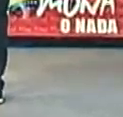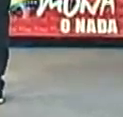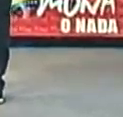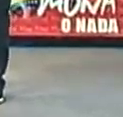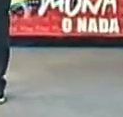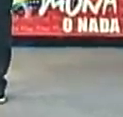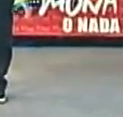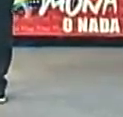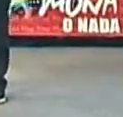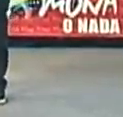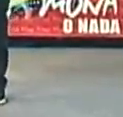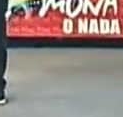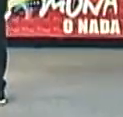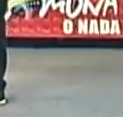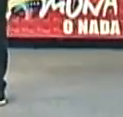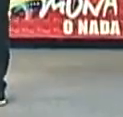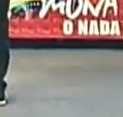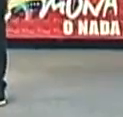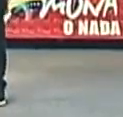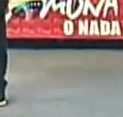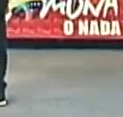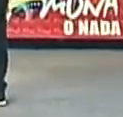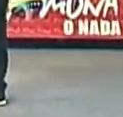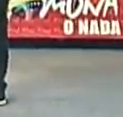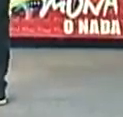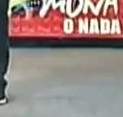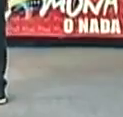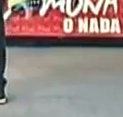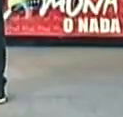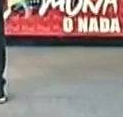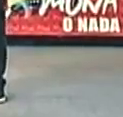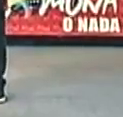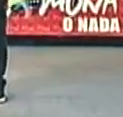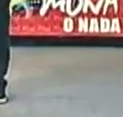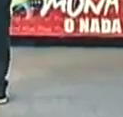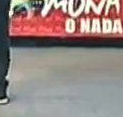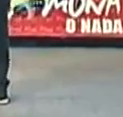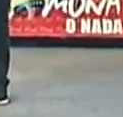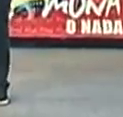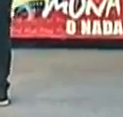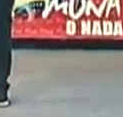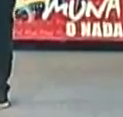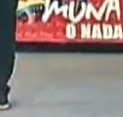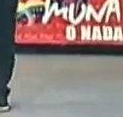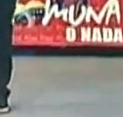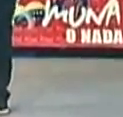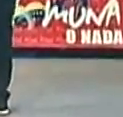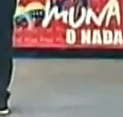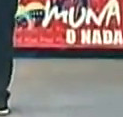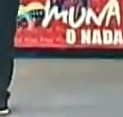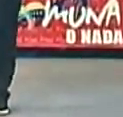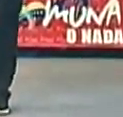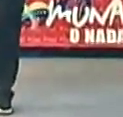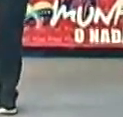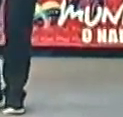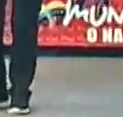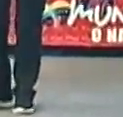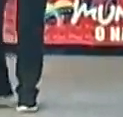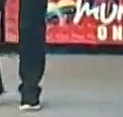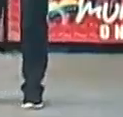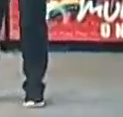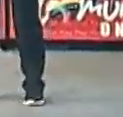y tradición, son esenciales para la transformación. Comuneros y comuneras, con las manos arriba, esto es la comuna